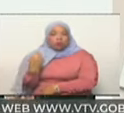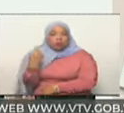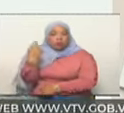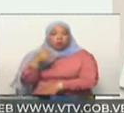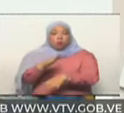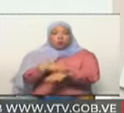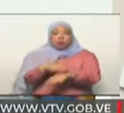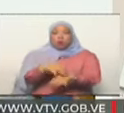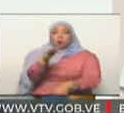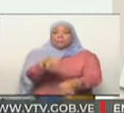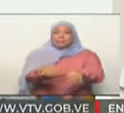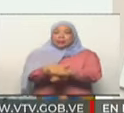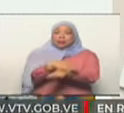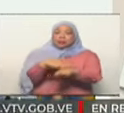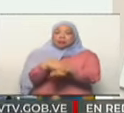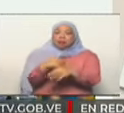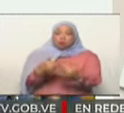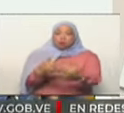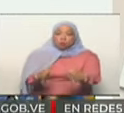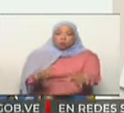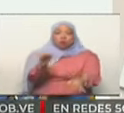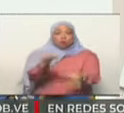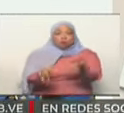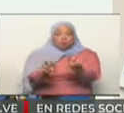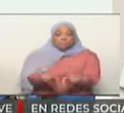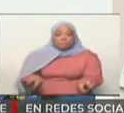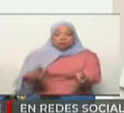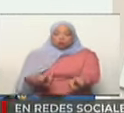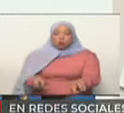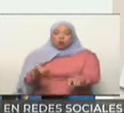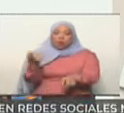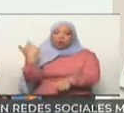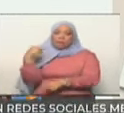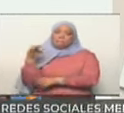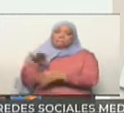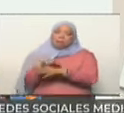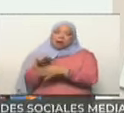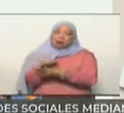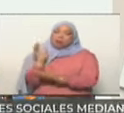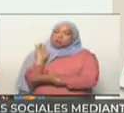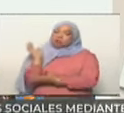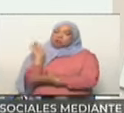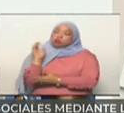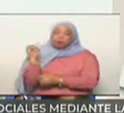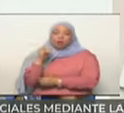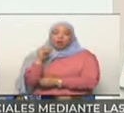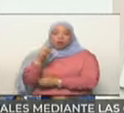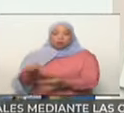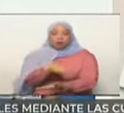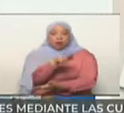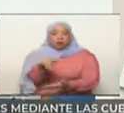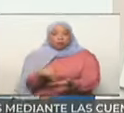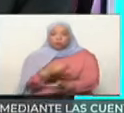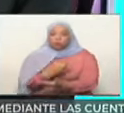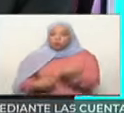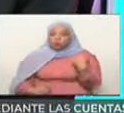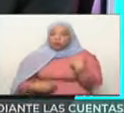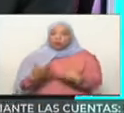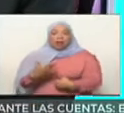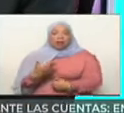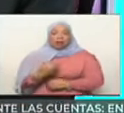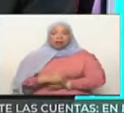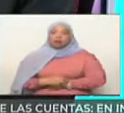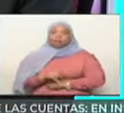Público investigar. Esto fue durante la sesión del pasado martes 22 de octubre. Sí, la Asamblea Nacional viene jugando un papel estelar.